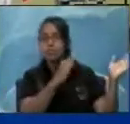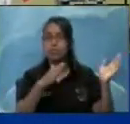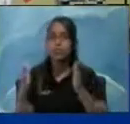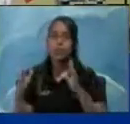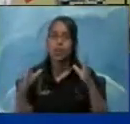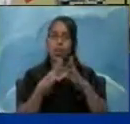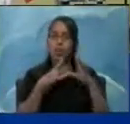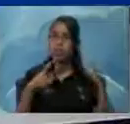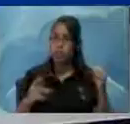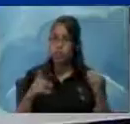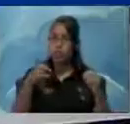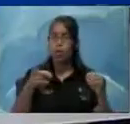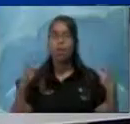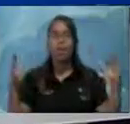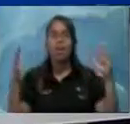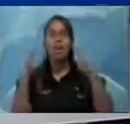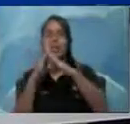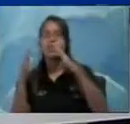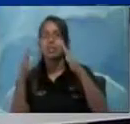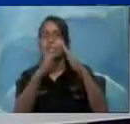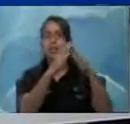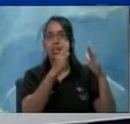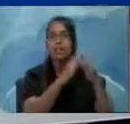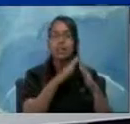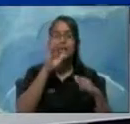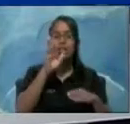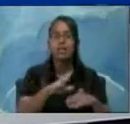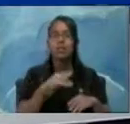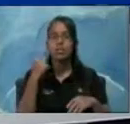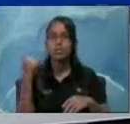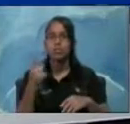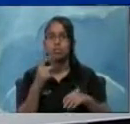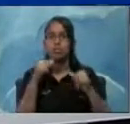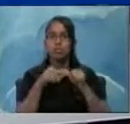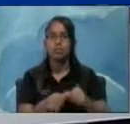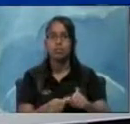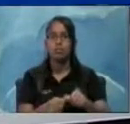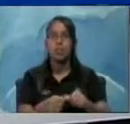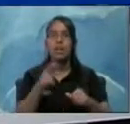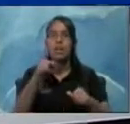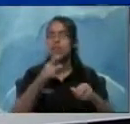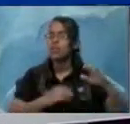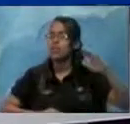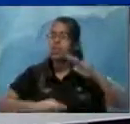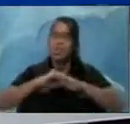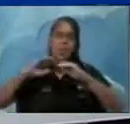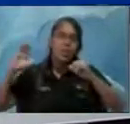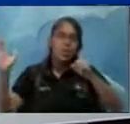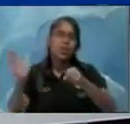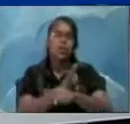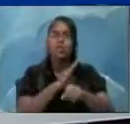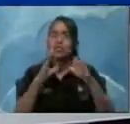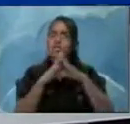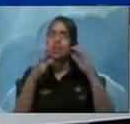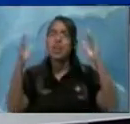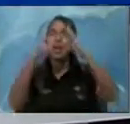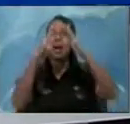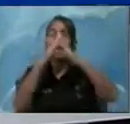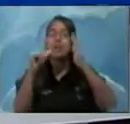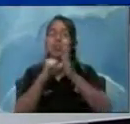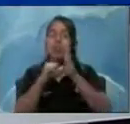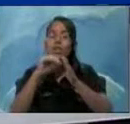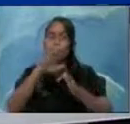recio casa donde estaban sent donde estaban sentados eso llenó toda la casa donde estaban